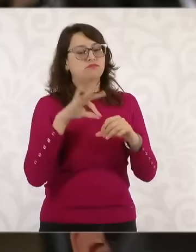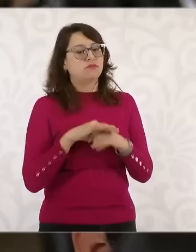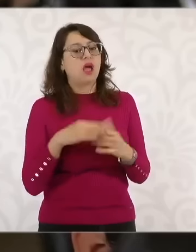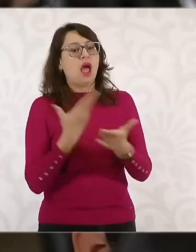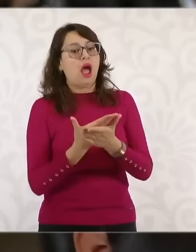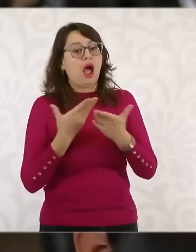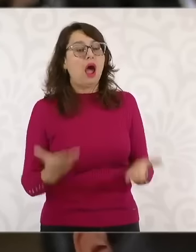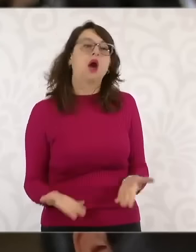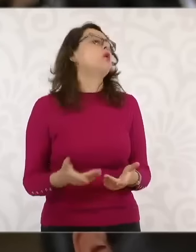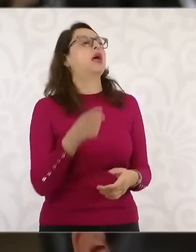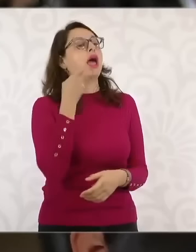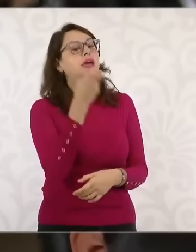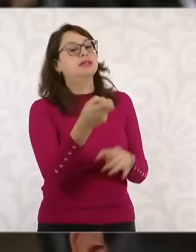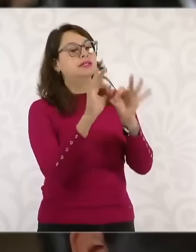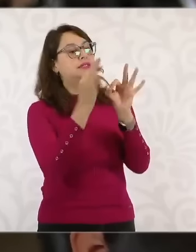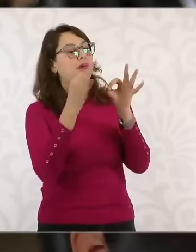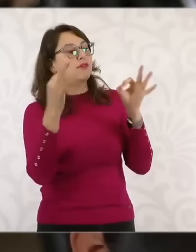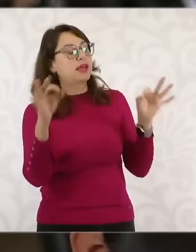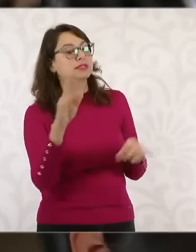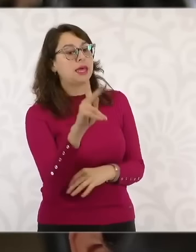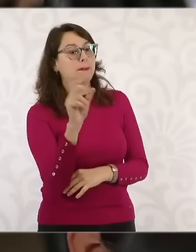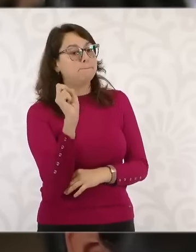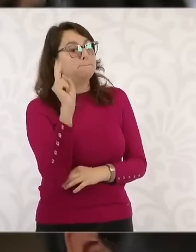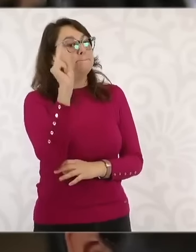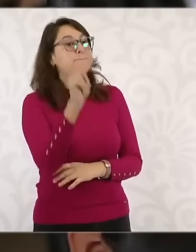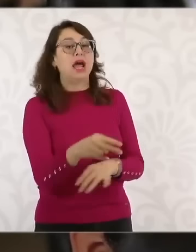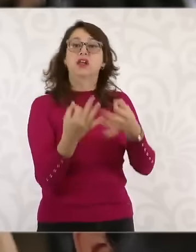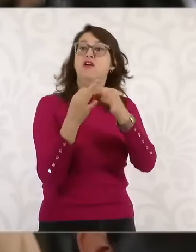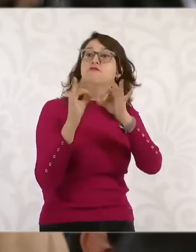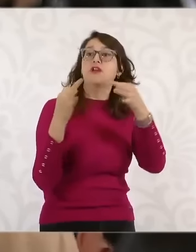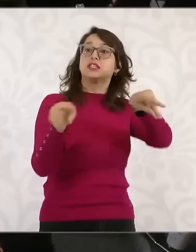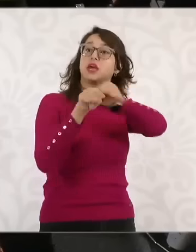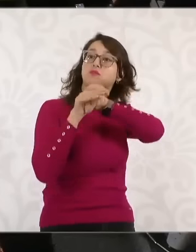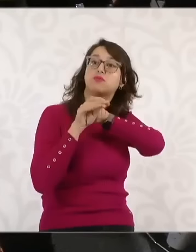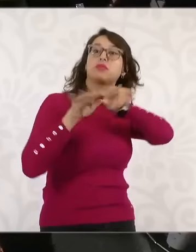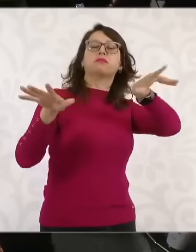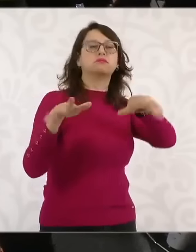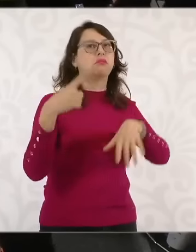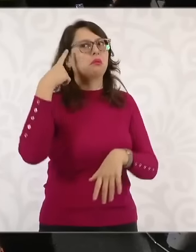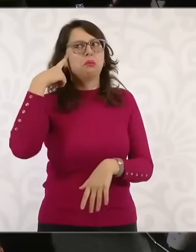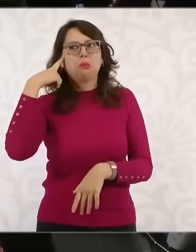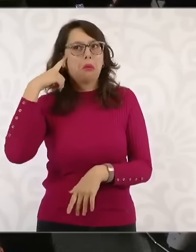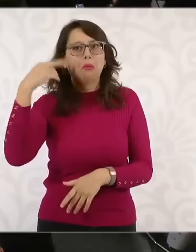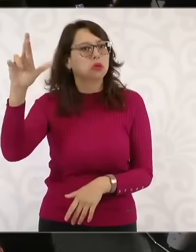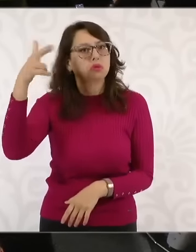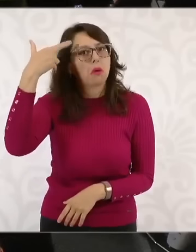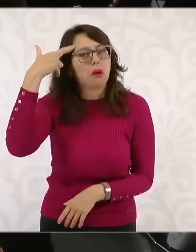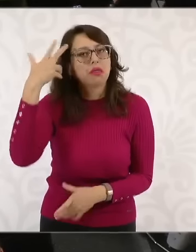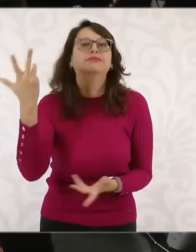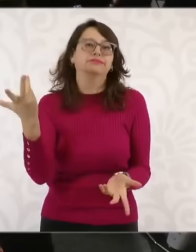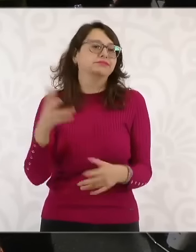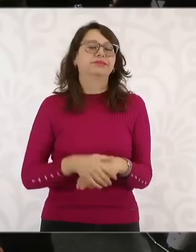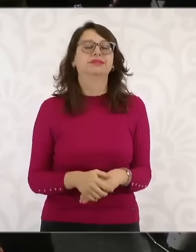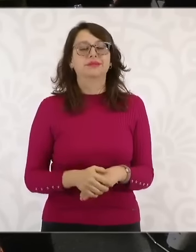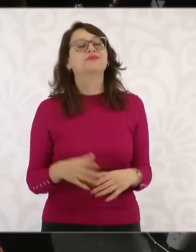lo recuerda. Ahorita se hizo una encuesta aquí que se supone que estamos informados. Presidenta, también en el tema de